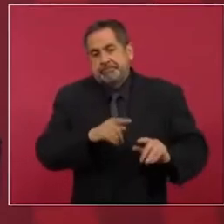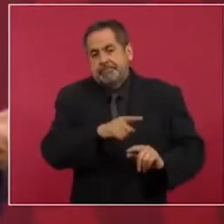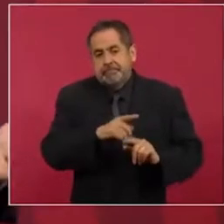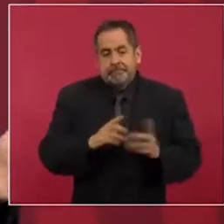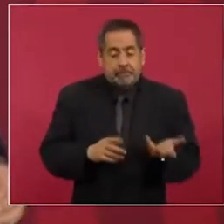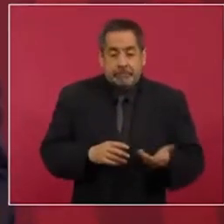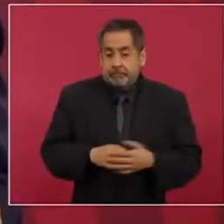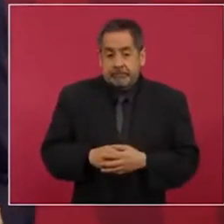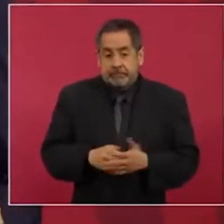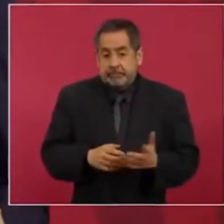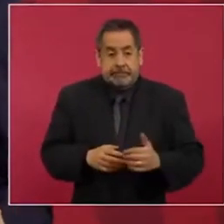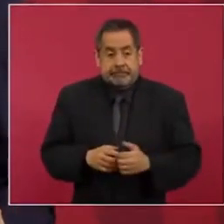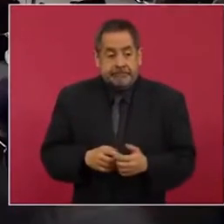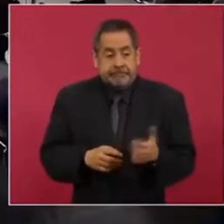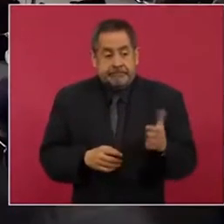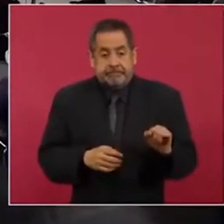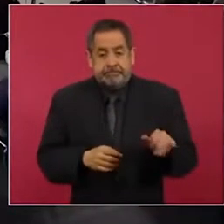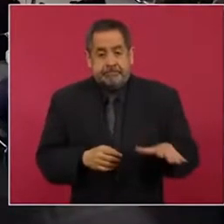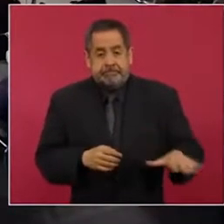que así es,